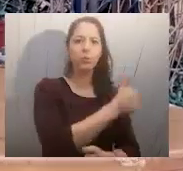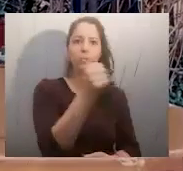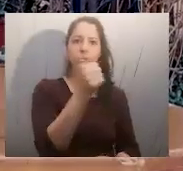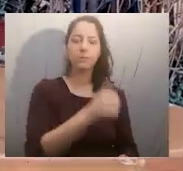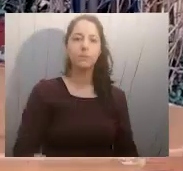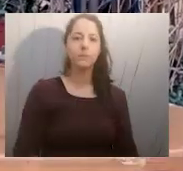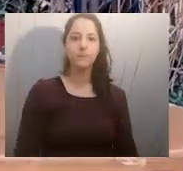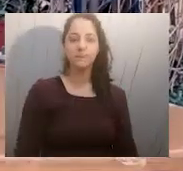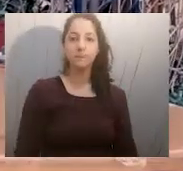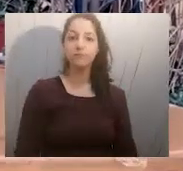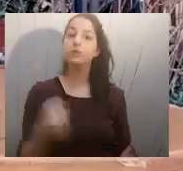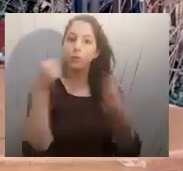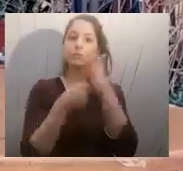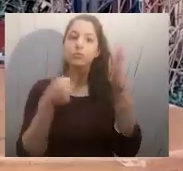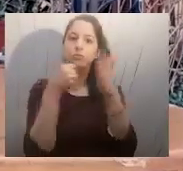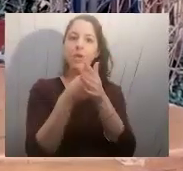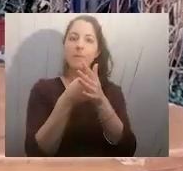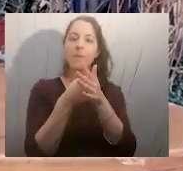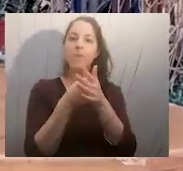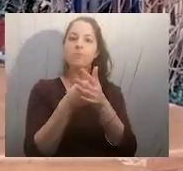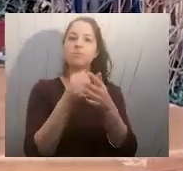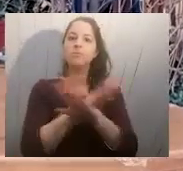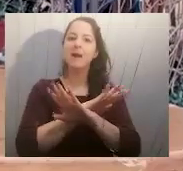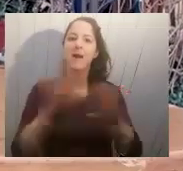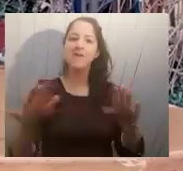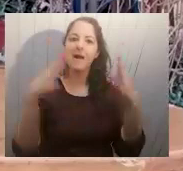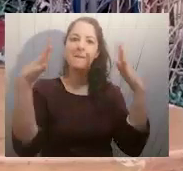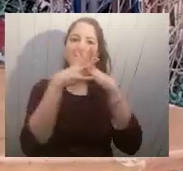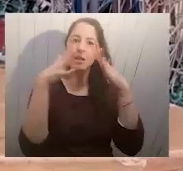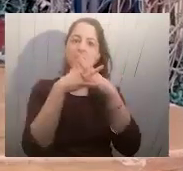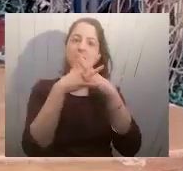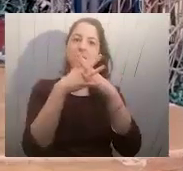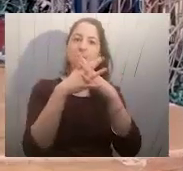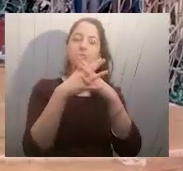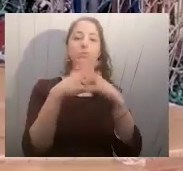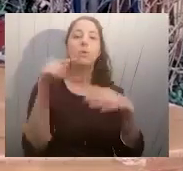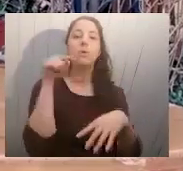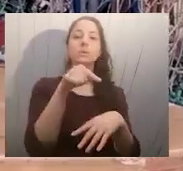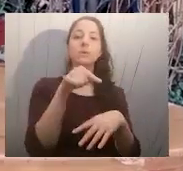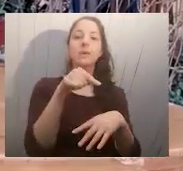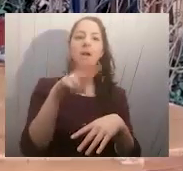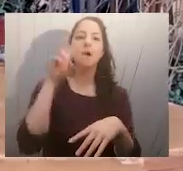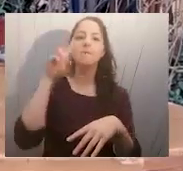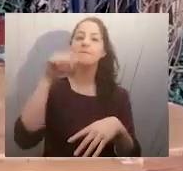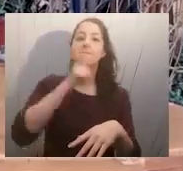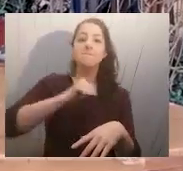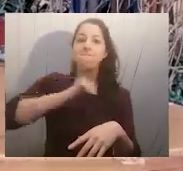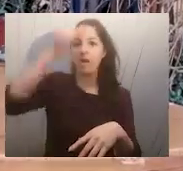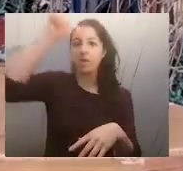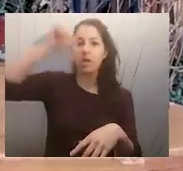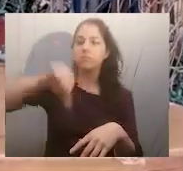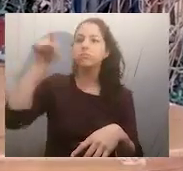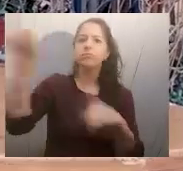Luchamos por el fin a la militarización y la impunidad. La falta de condenas por las violaciones sistemáticas a los